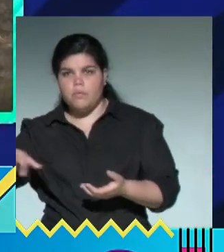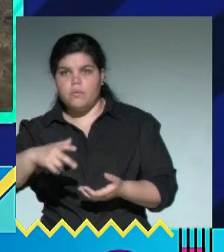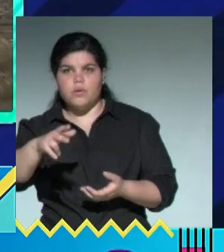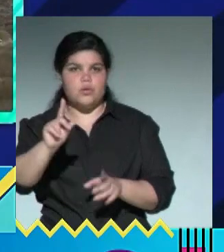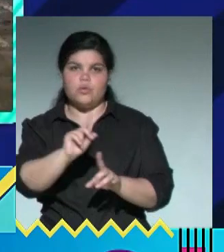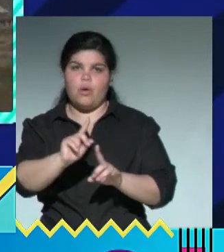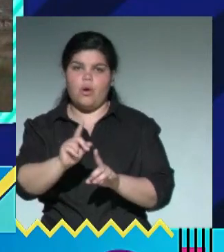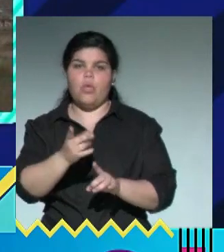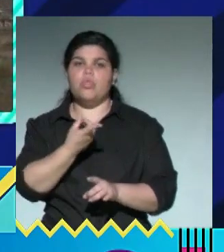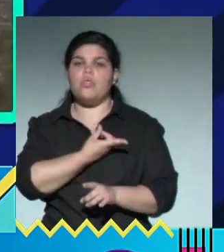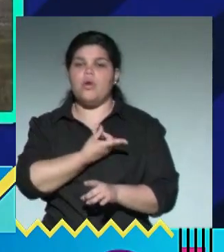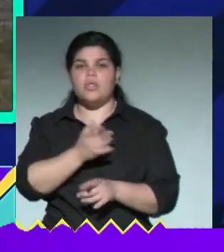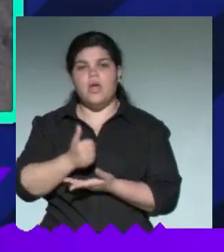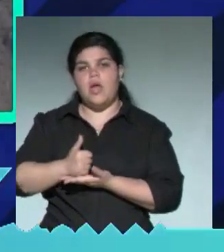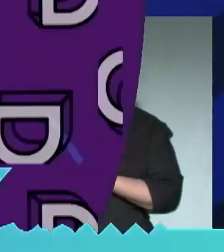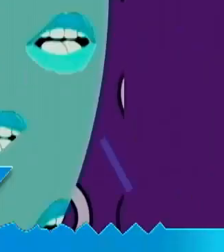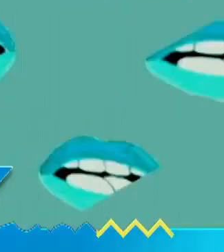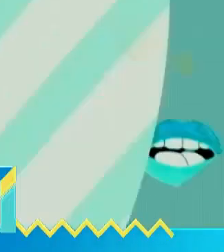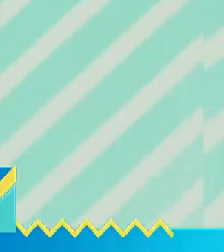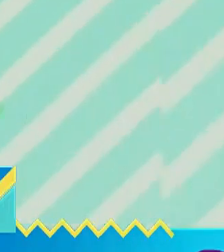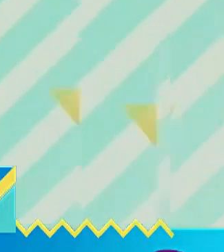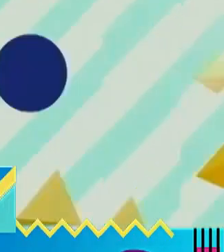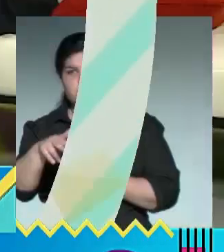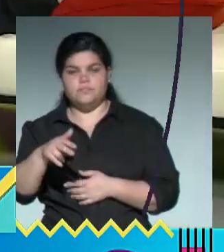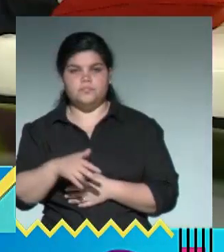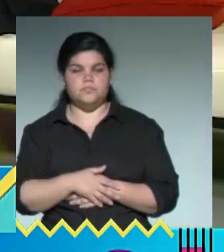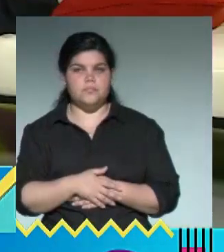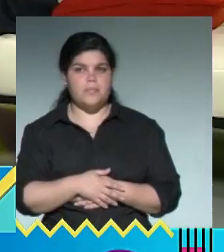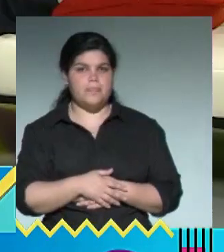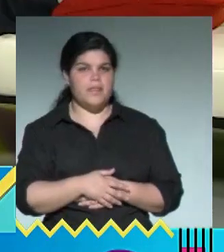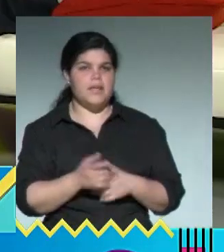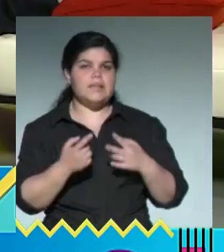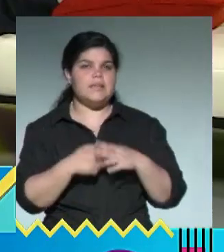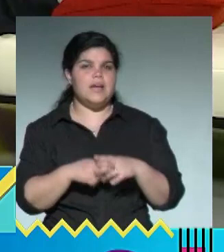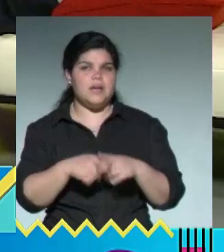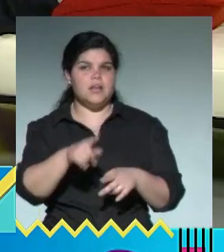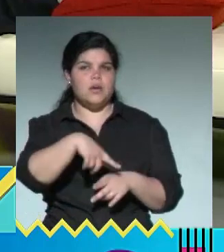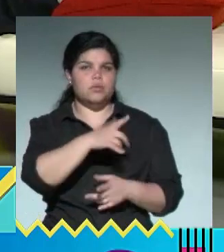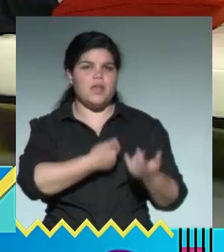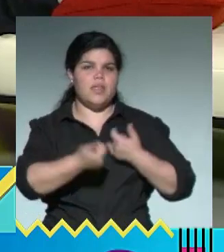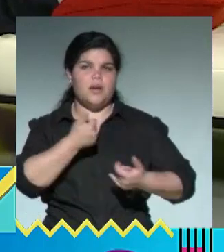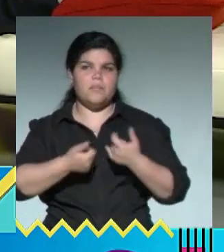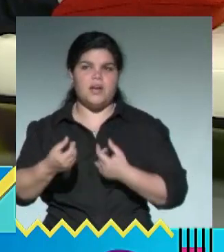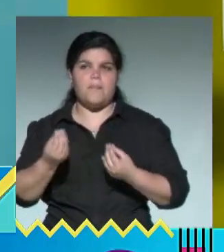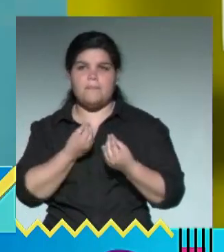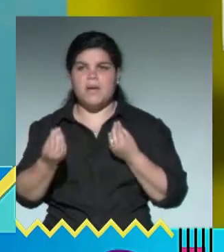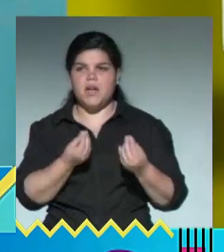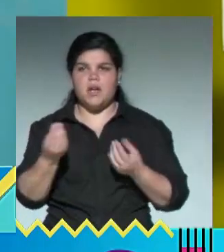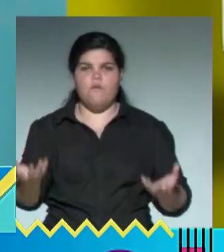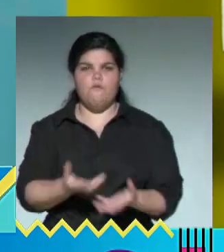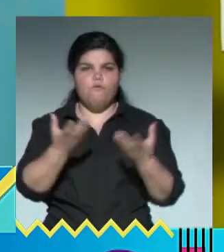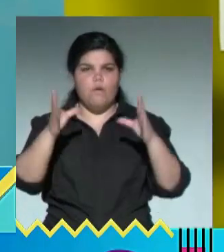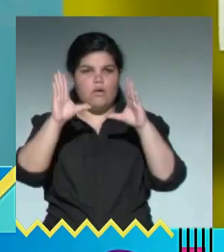esperar en las picadas. Bien. ¿Se animan a explicar un poquito las técnicas que utilizan para sofocar estos